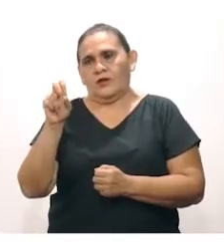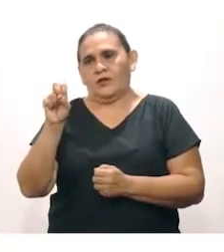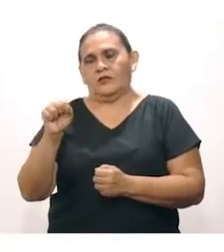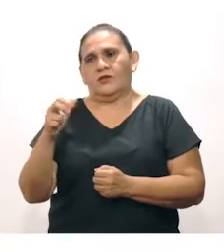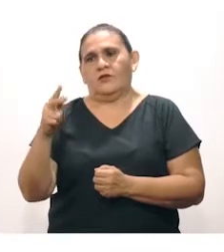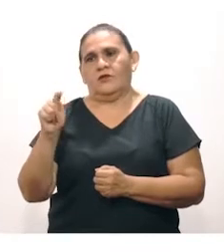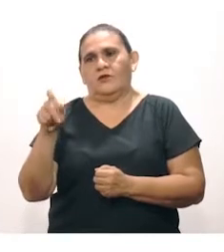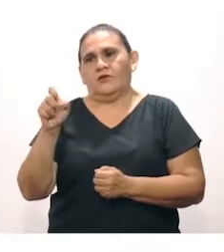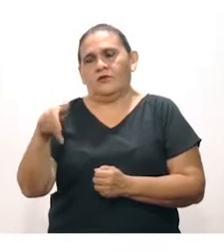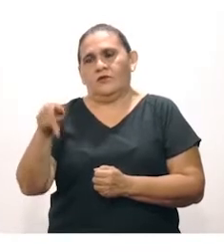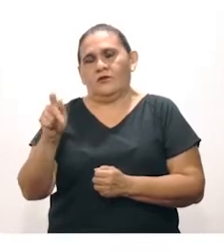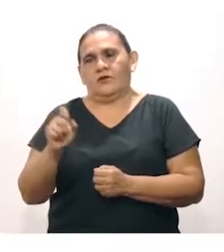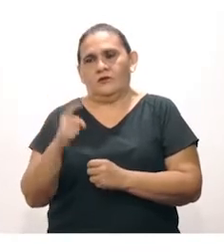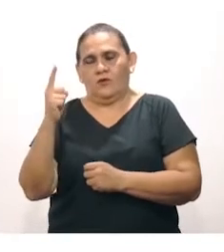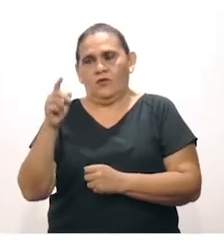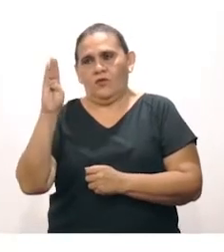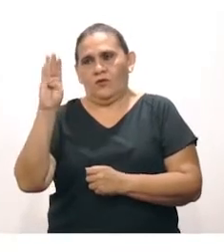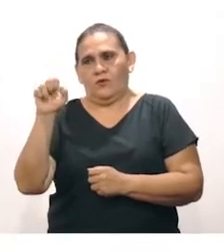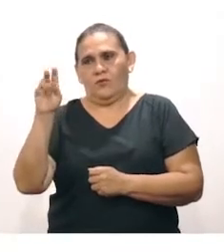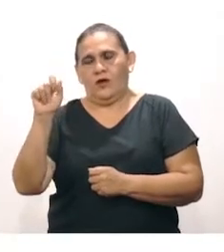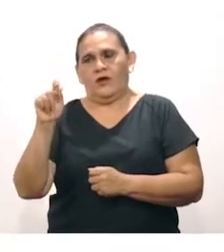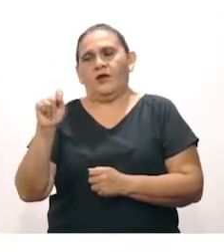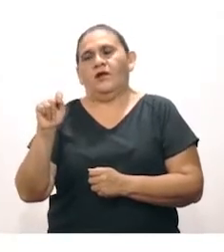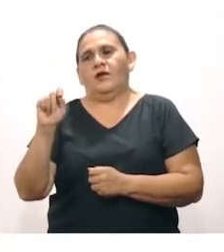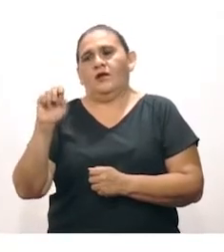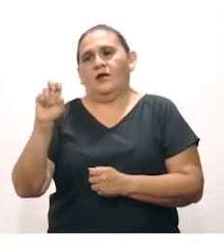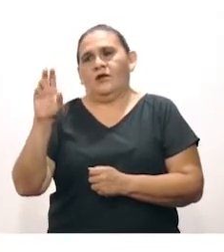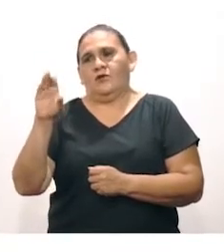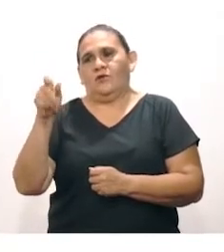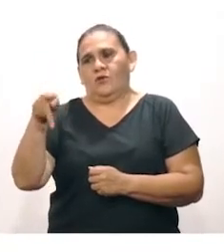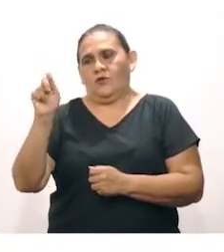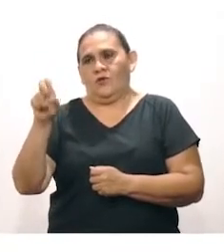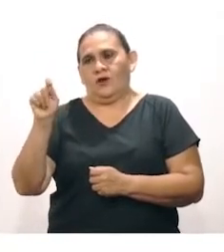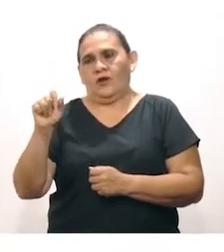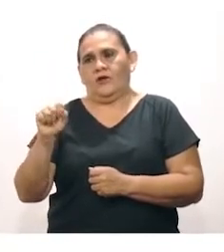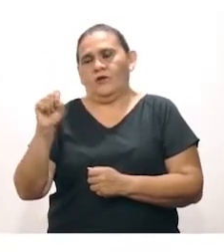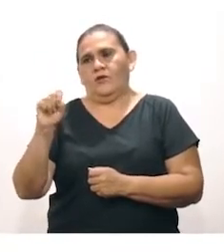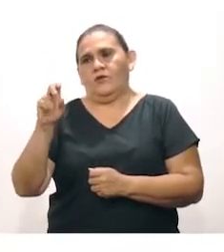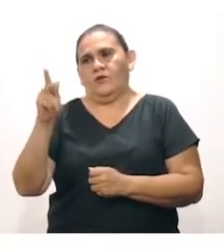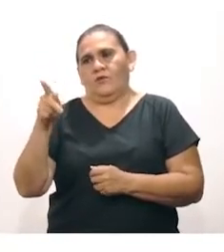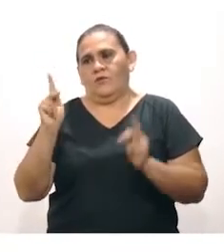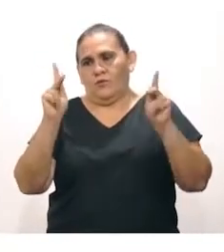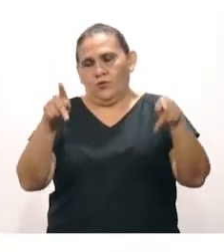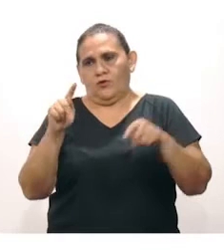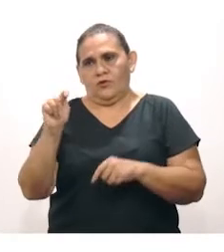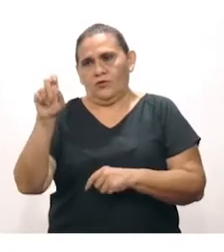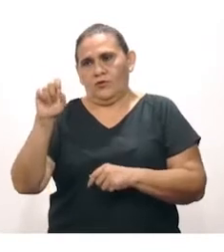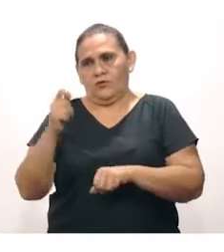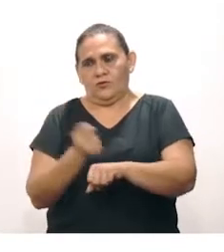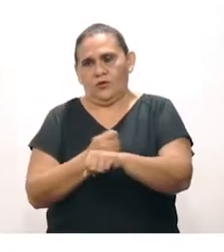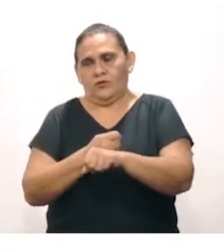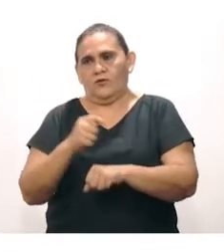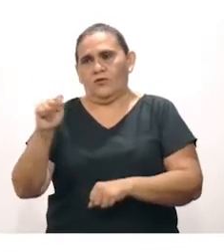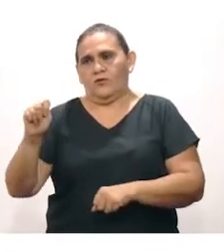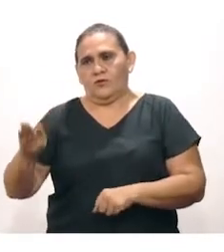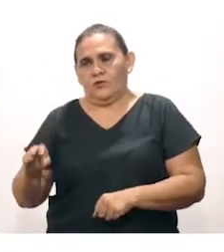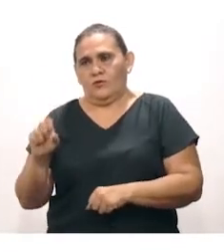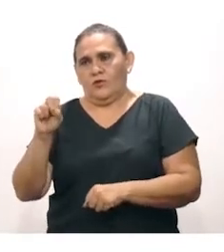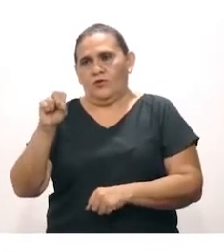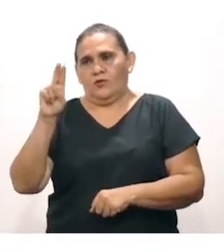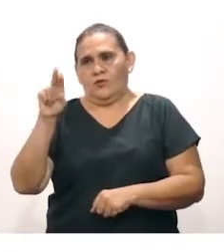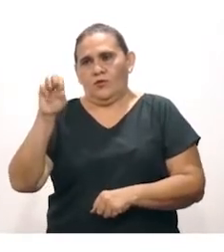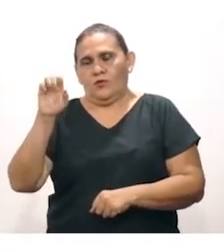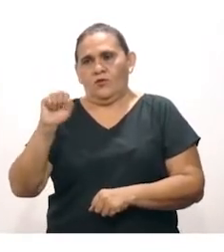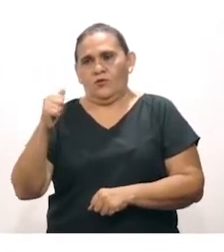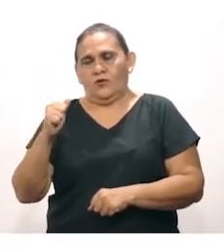Tecash, 1 en Baca, Chapaf, Chichimilá, Concal, Oxcuxcá, Progreso, Ticul, Tizimín, Ucú y